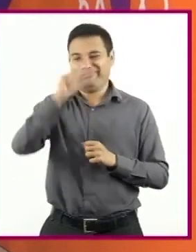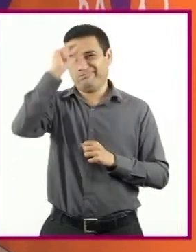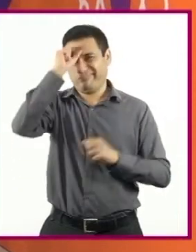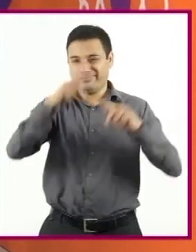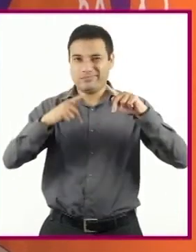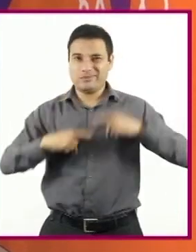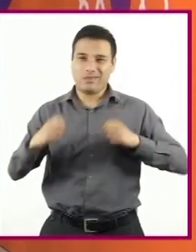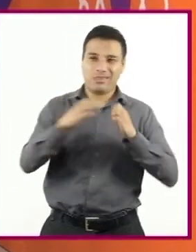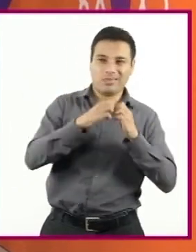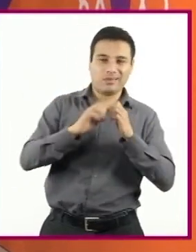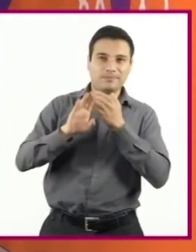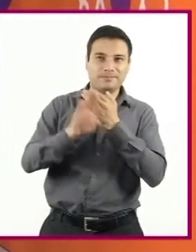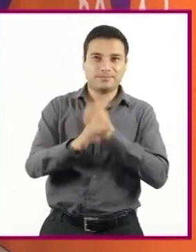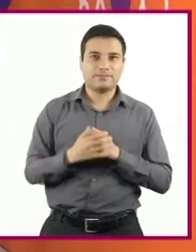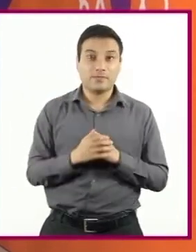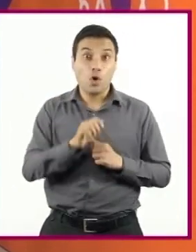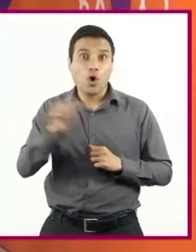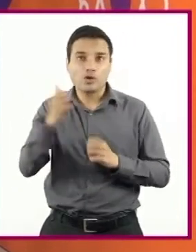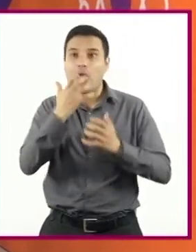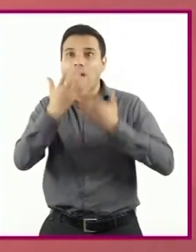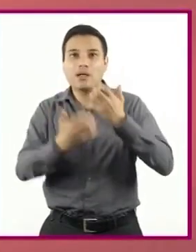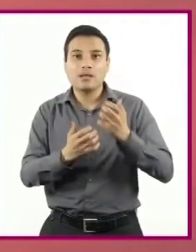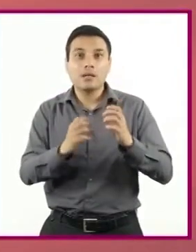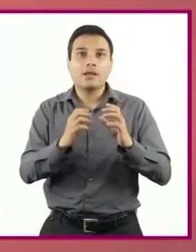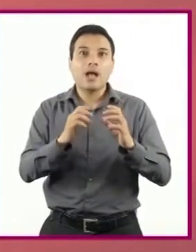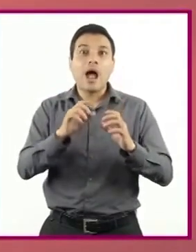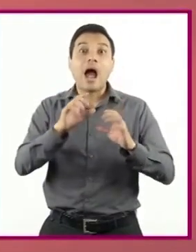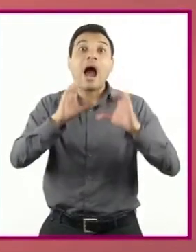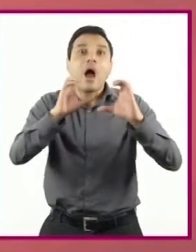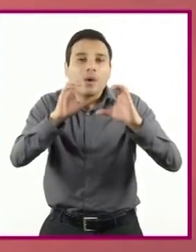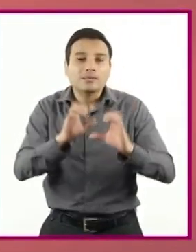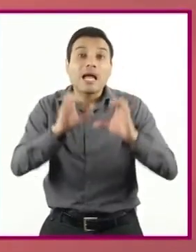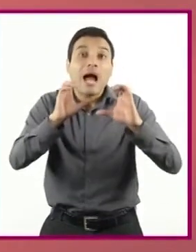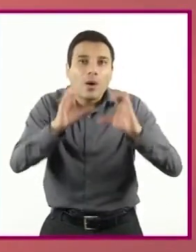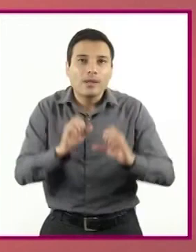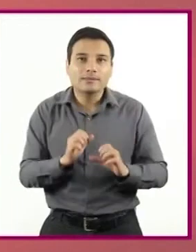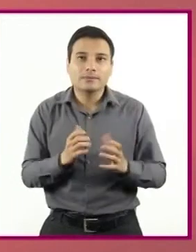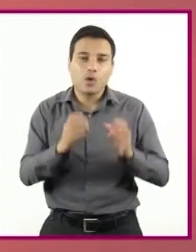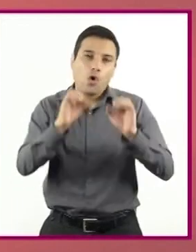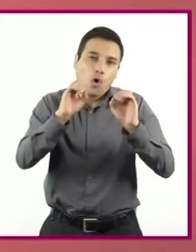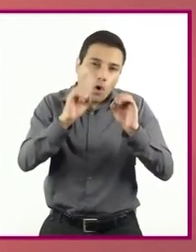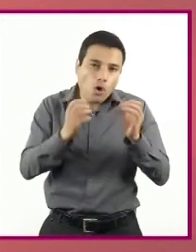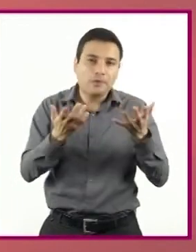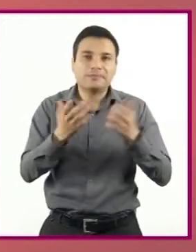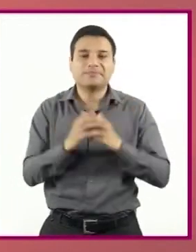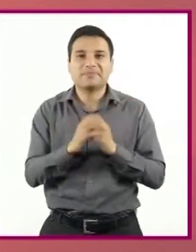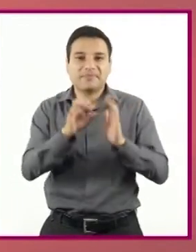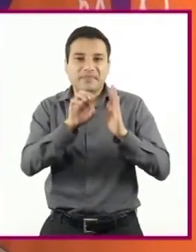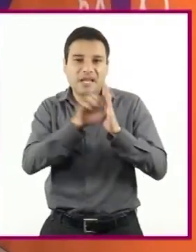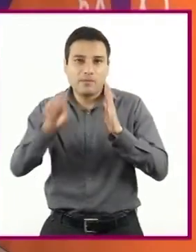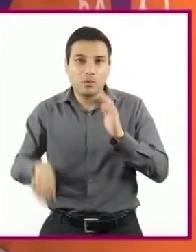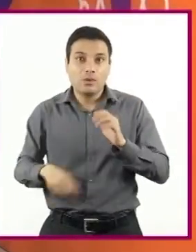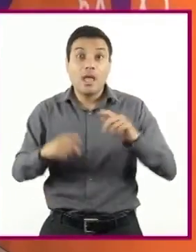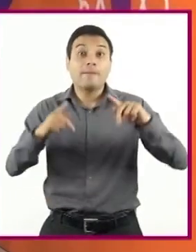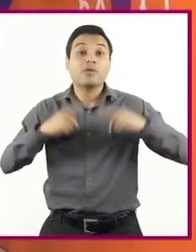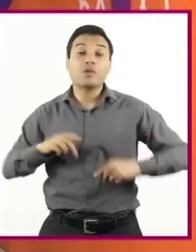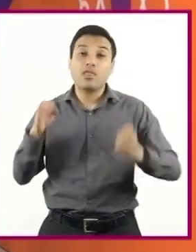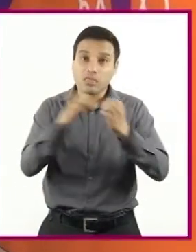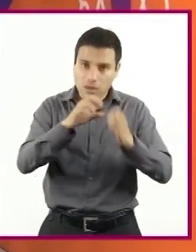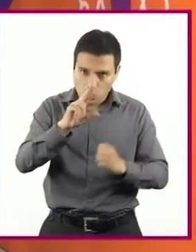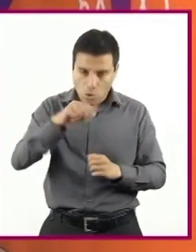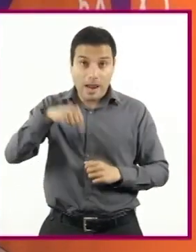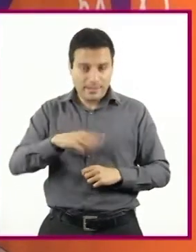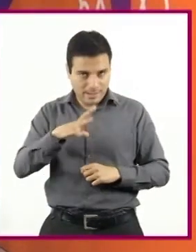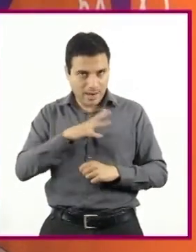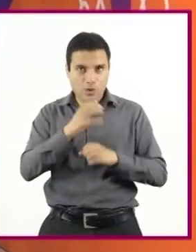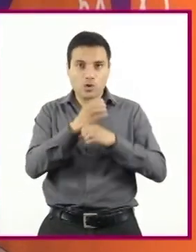escuchado son, aguas, aguas y refrescos, o que no le digan, que no le cuenten, que aquí está todo lo bueno. Pase usted,